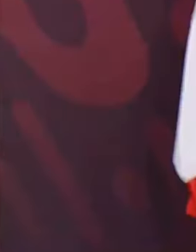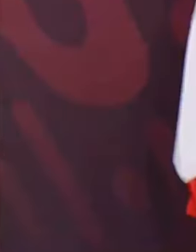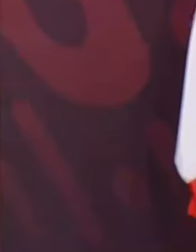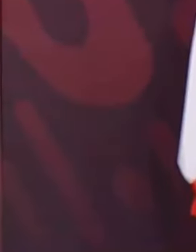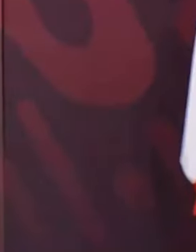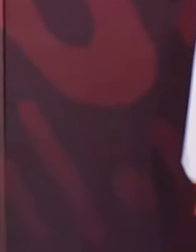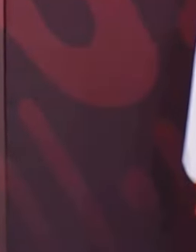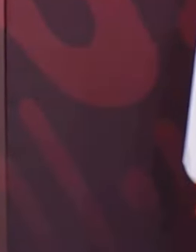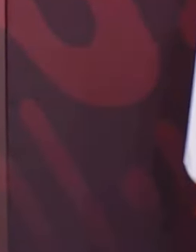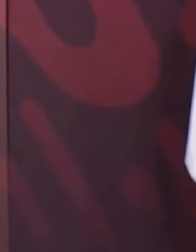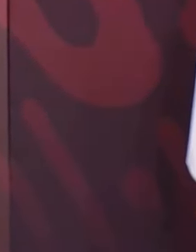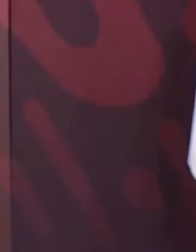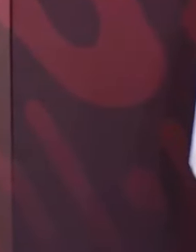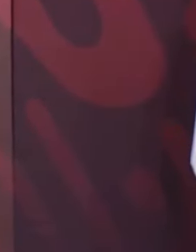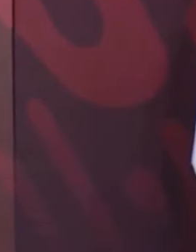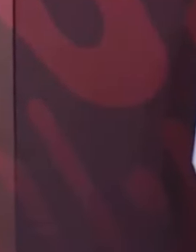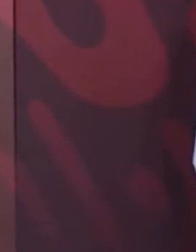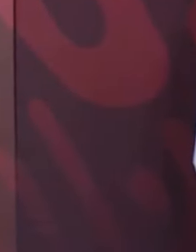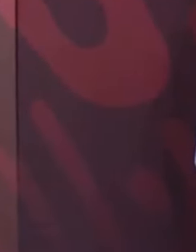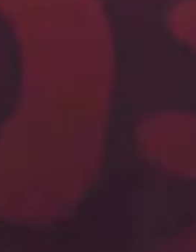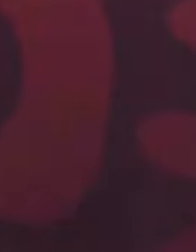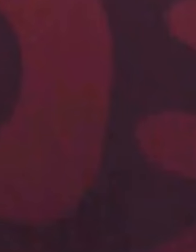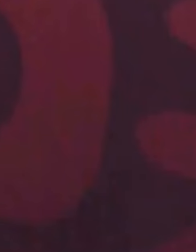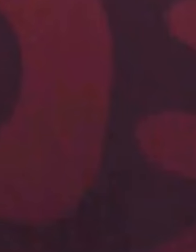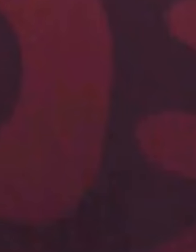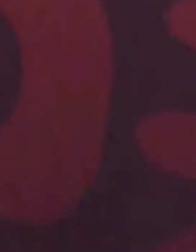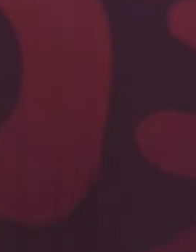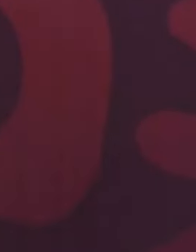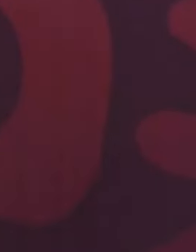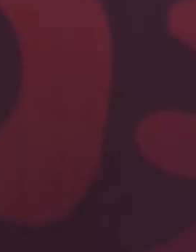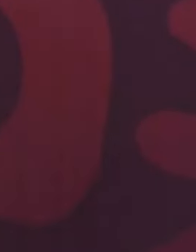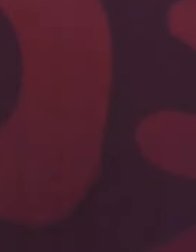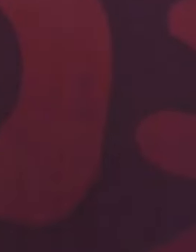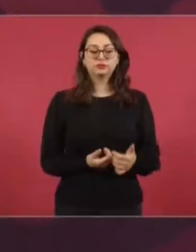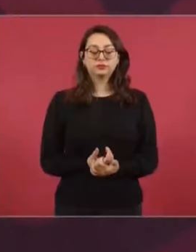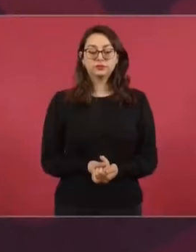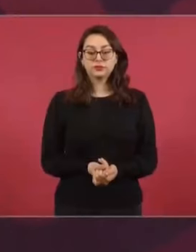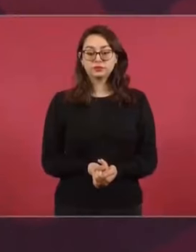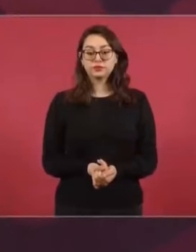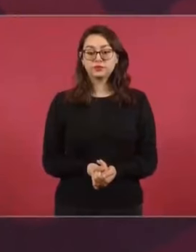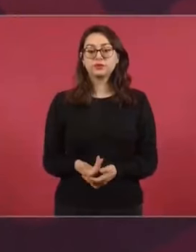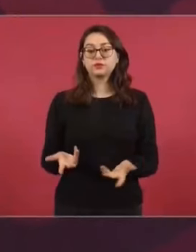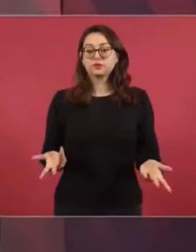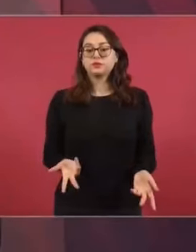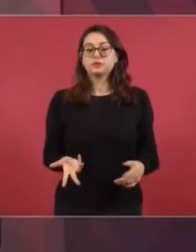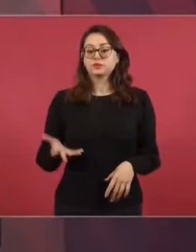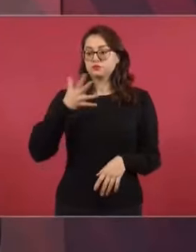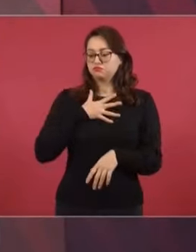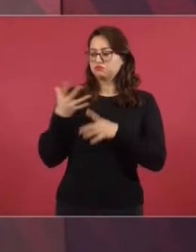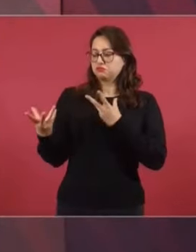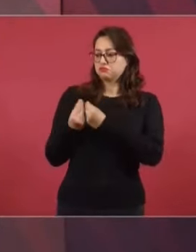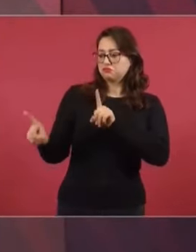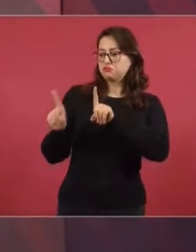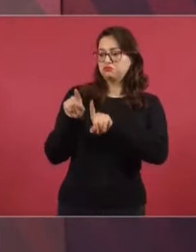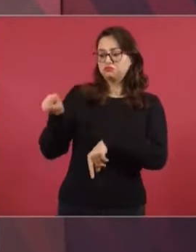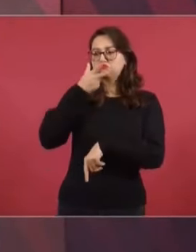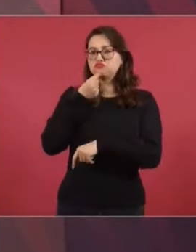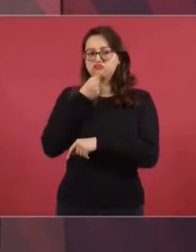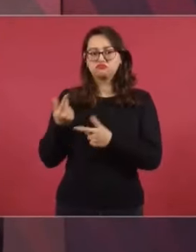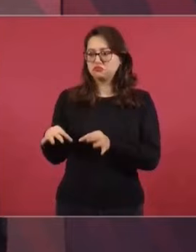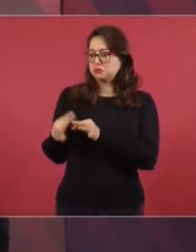el jefe ayudante, eficaz, trabajador, honrado,